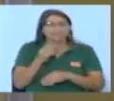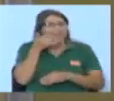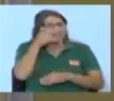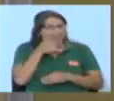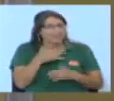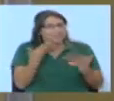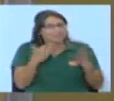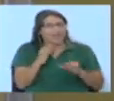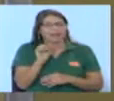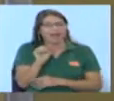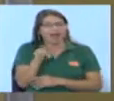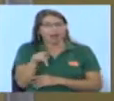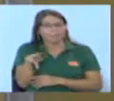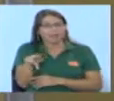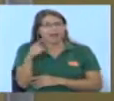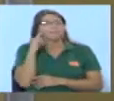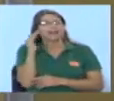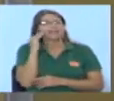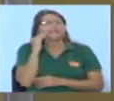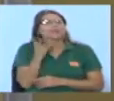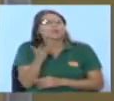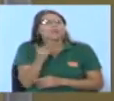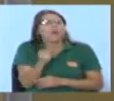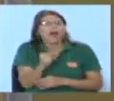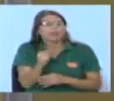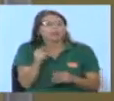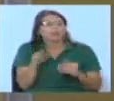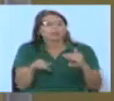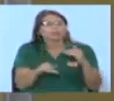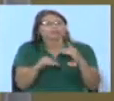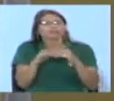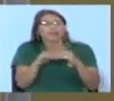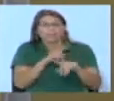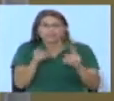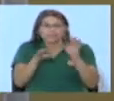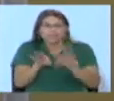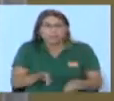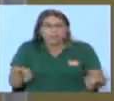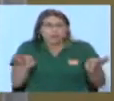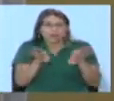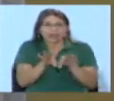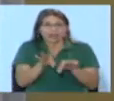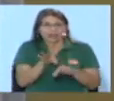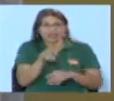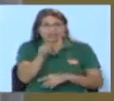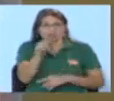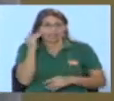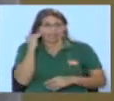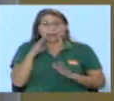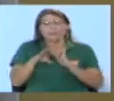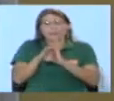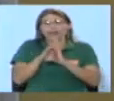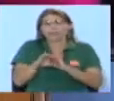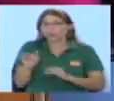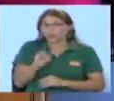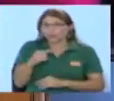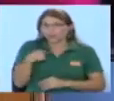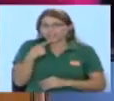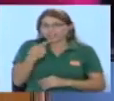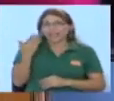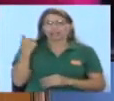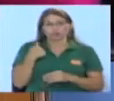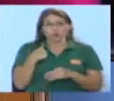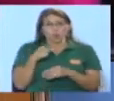embargo, es bien importante que uno sepa porque a partir de ahí, pues informadamente podría decir, mira, es que yo consumo, pues, como le decía yo hace un rato, yo